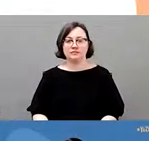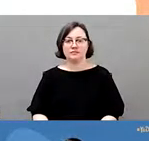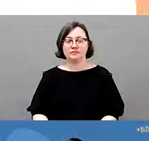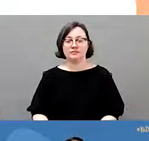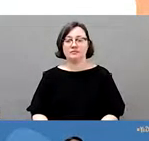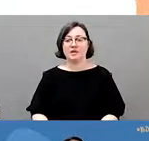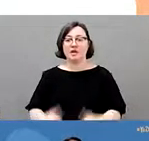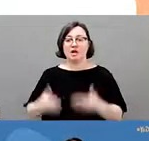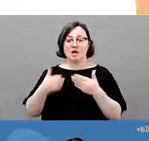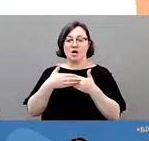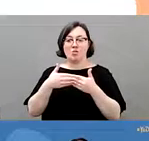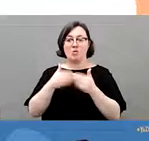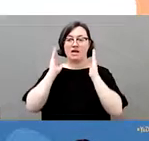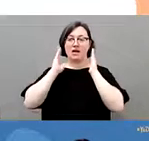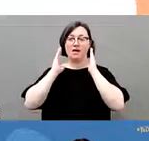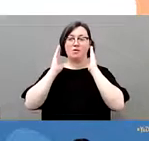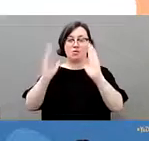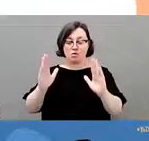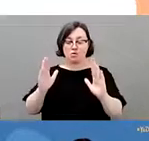Anchura de puertas de 82 centímetros.